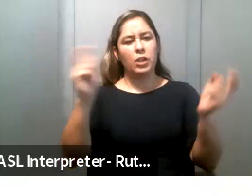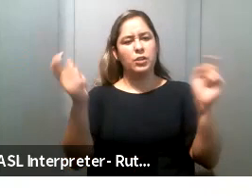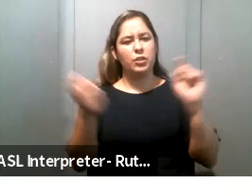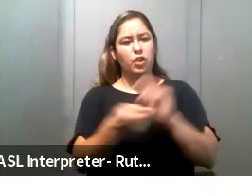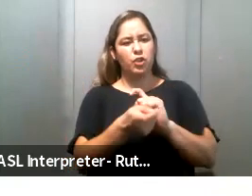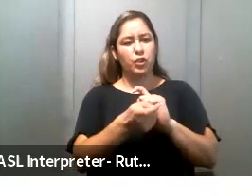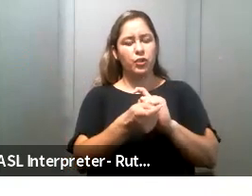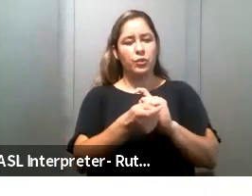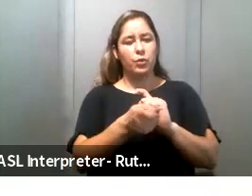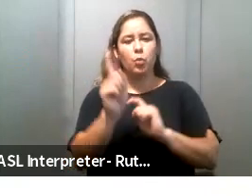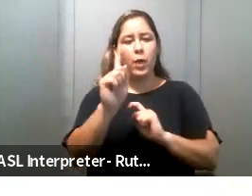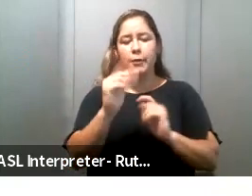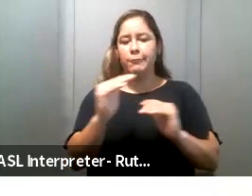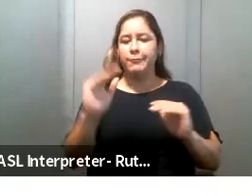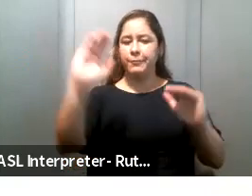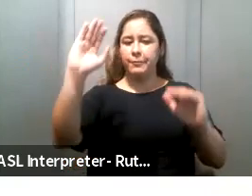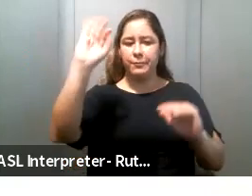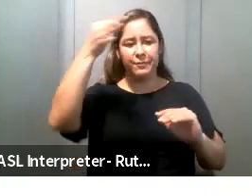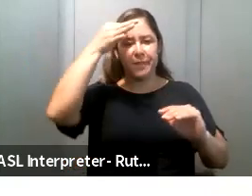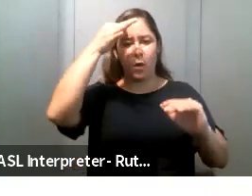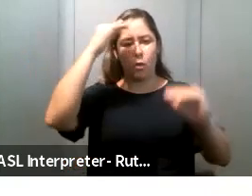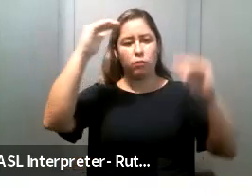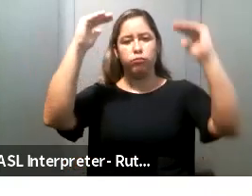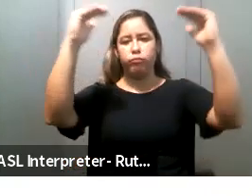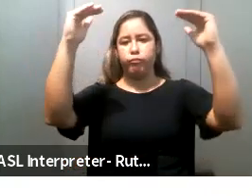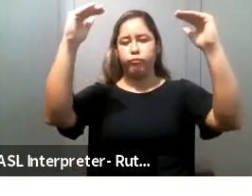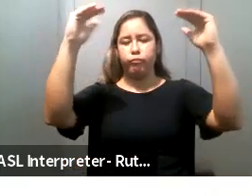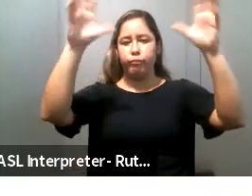de abogacía en Washington, D.C. con